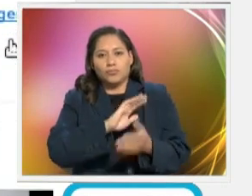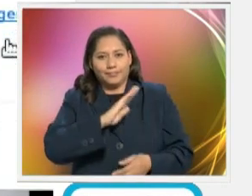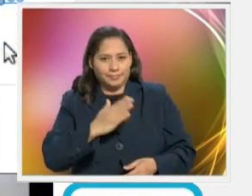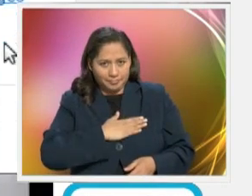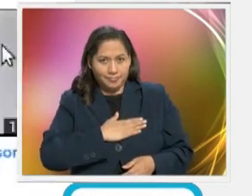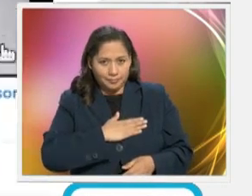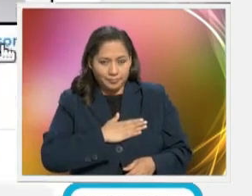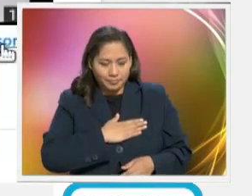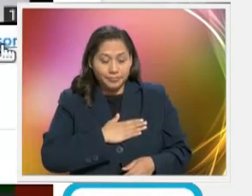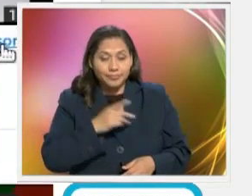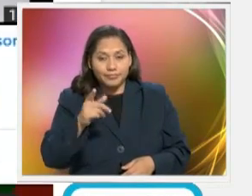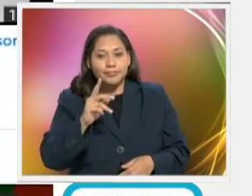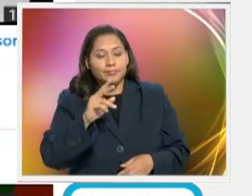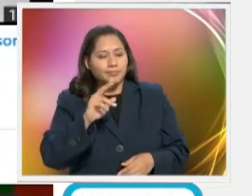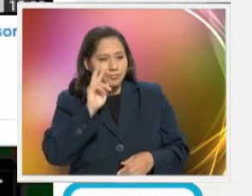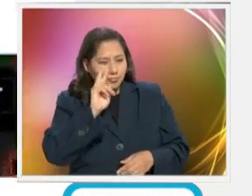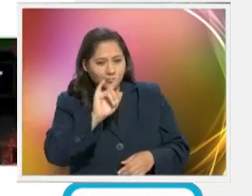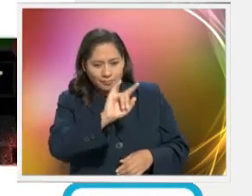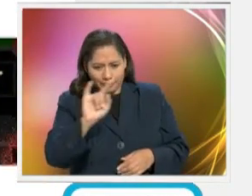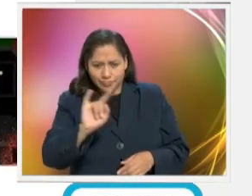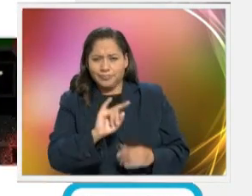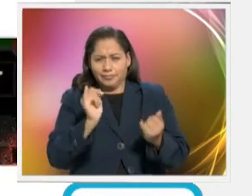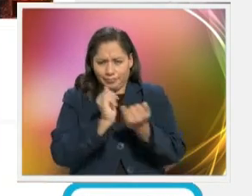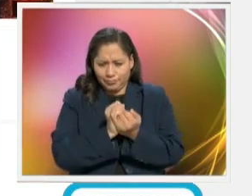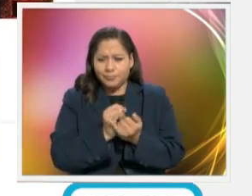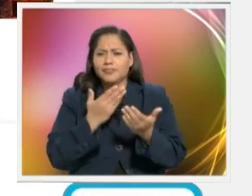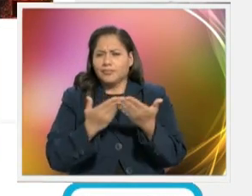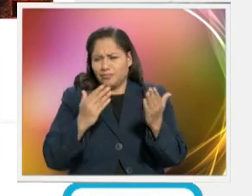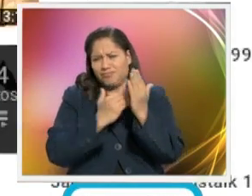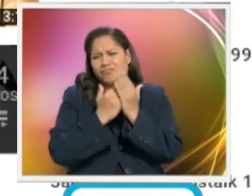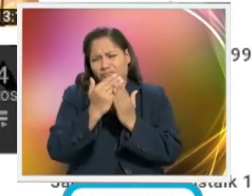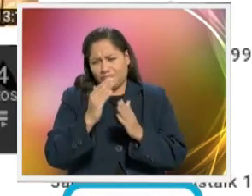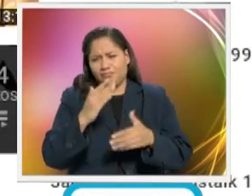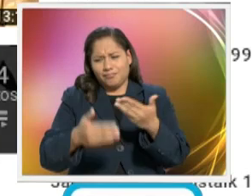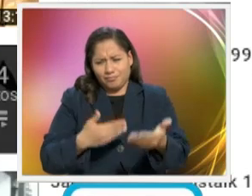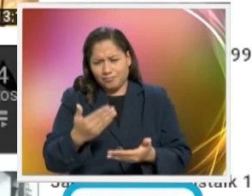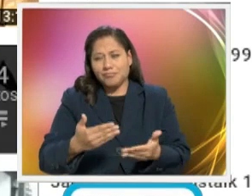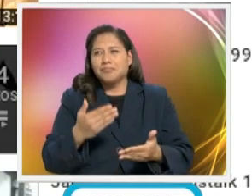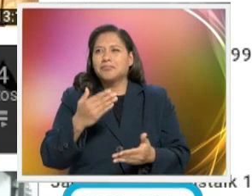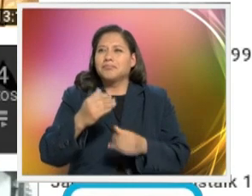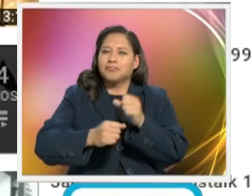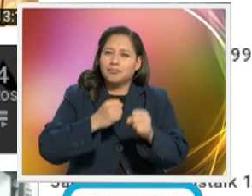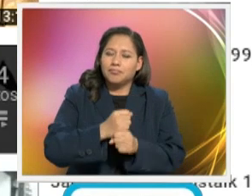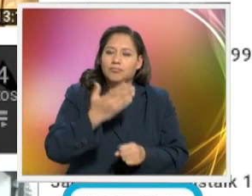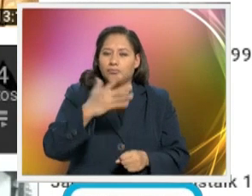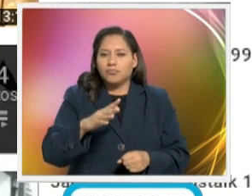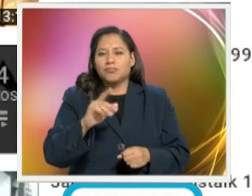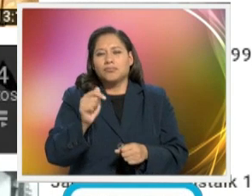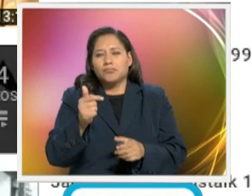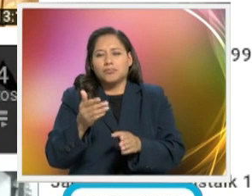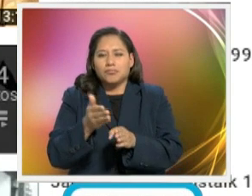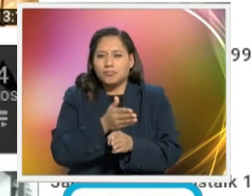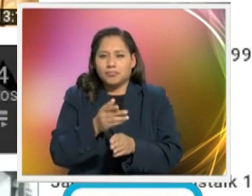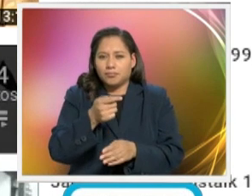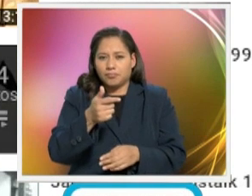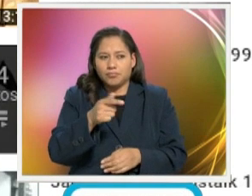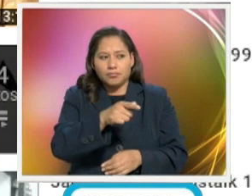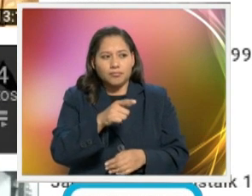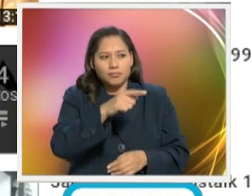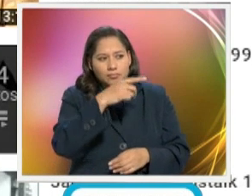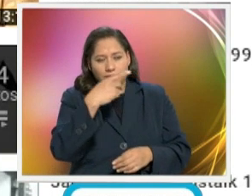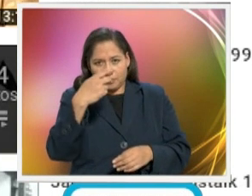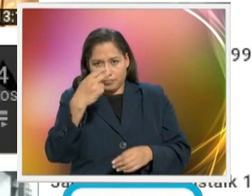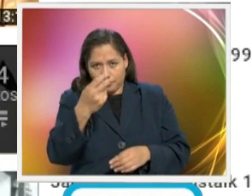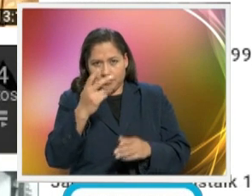por ejemplo, que hizo Vistas también, pero que ya avanzan, digamos, en el tiempo hacia la década de los 10 y un poquito antes. Esta es una peli de Edison,